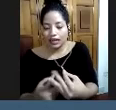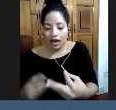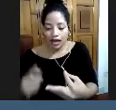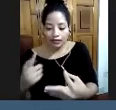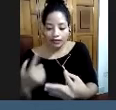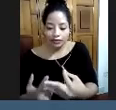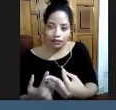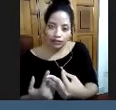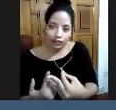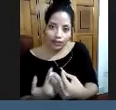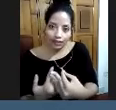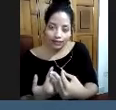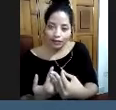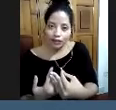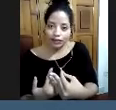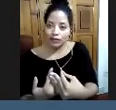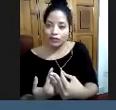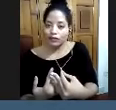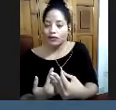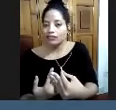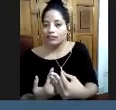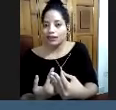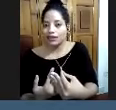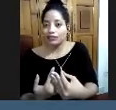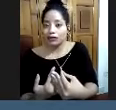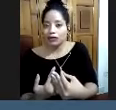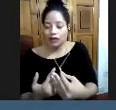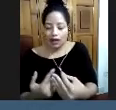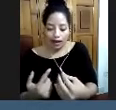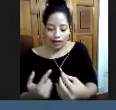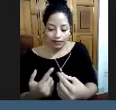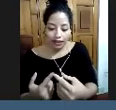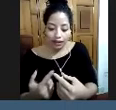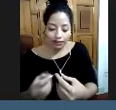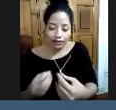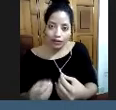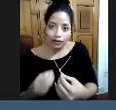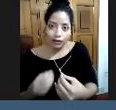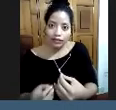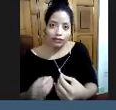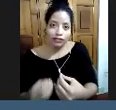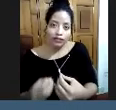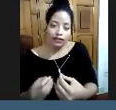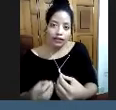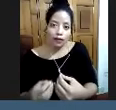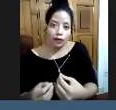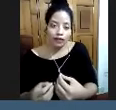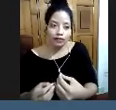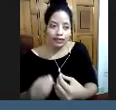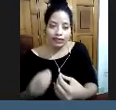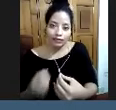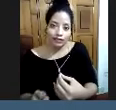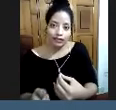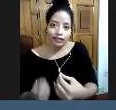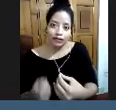digital, han estado hablando que el sistema educativo hondureño no estaba listo, han estado comentando todas y cada una